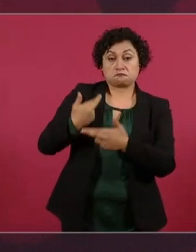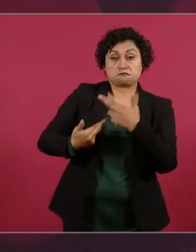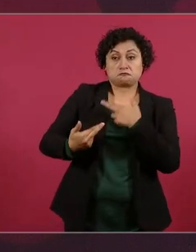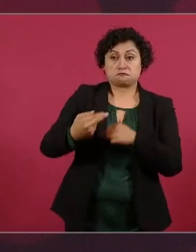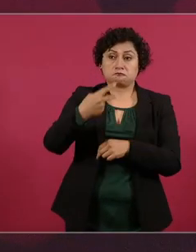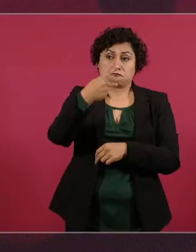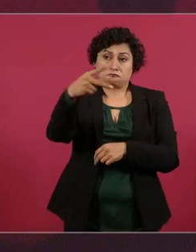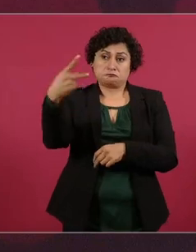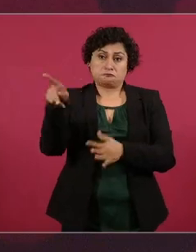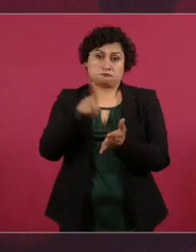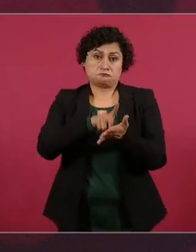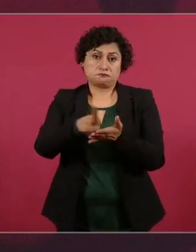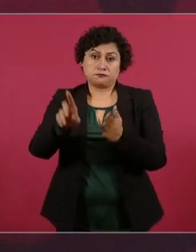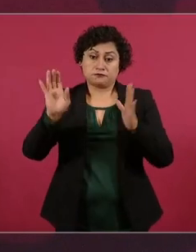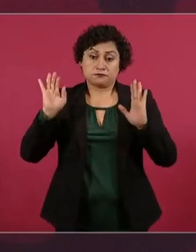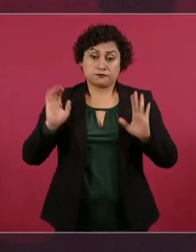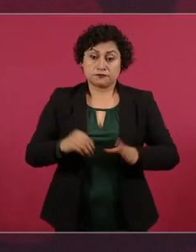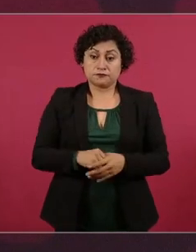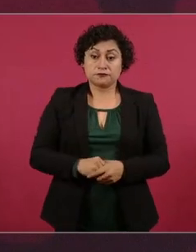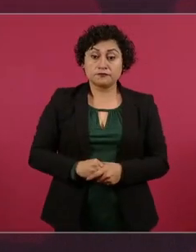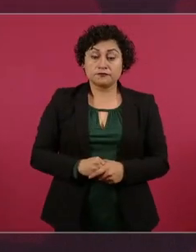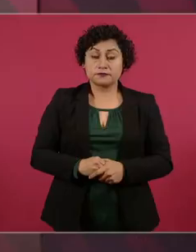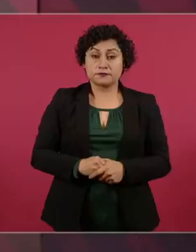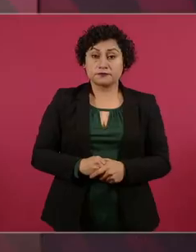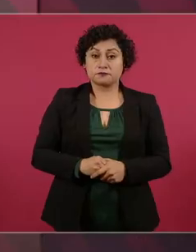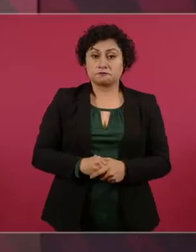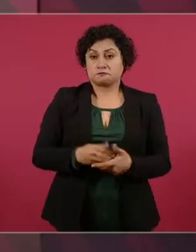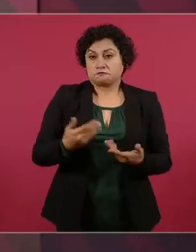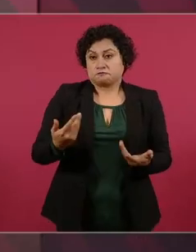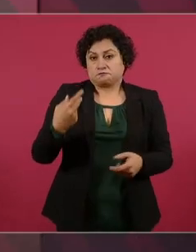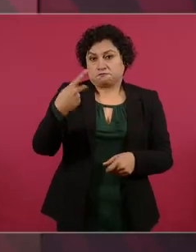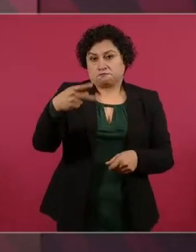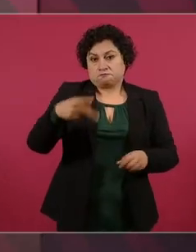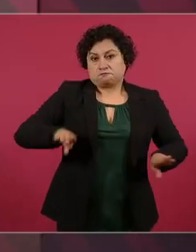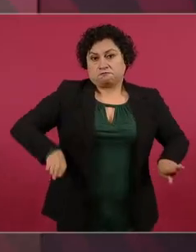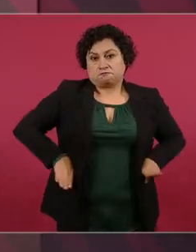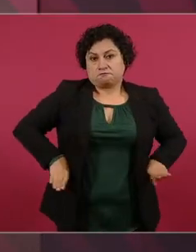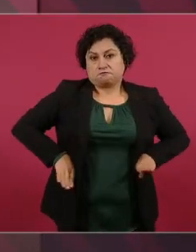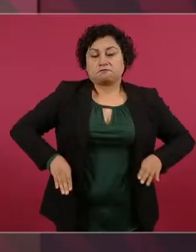como los conservadores, como los cangrejos.